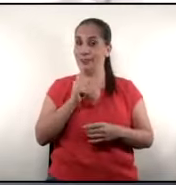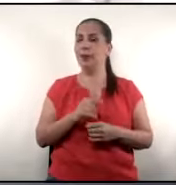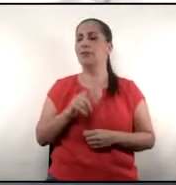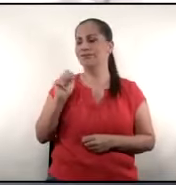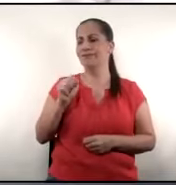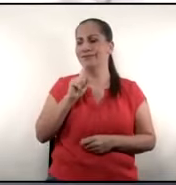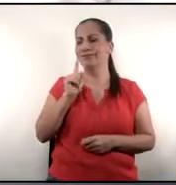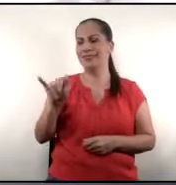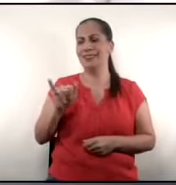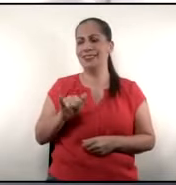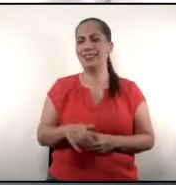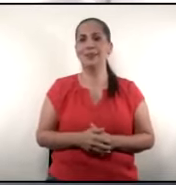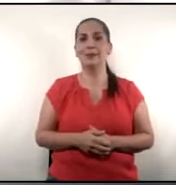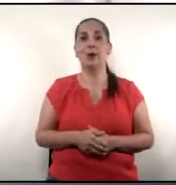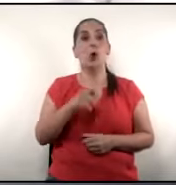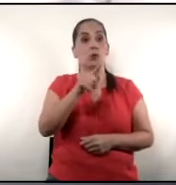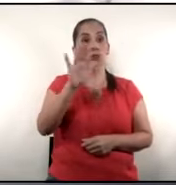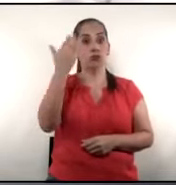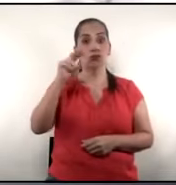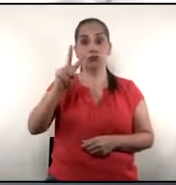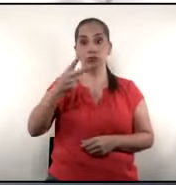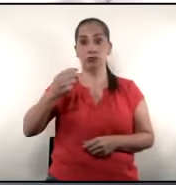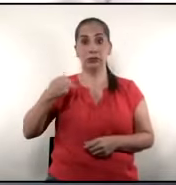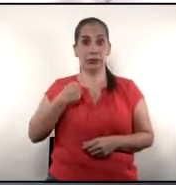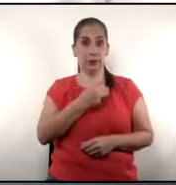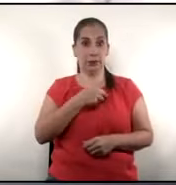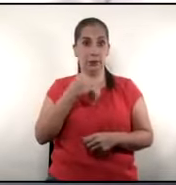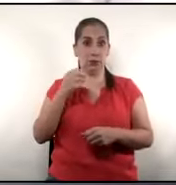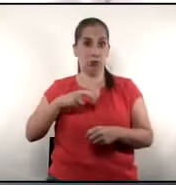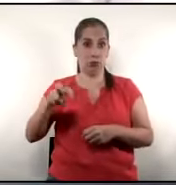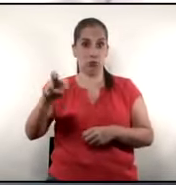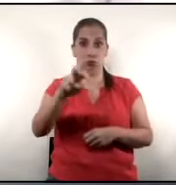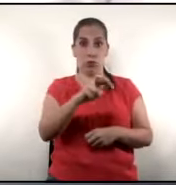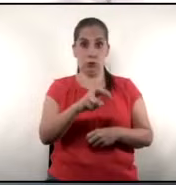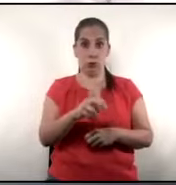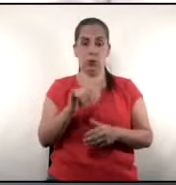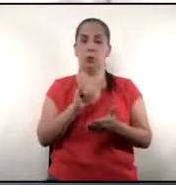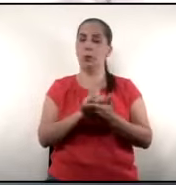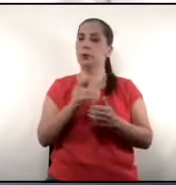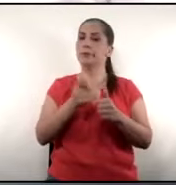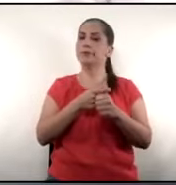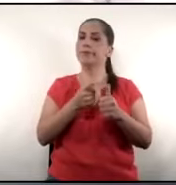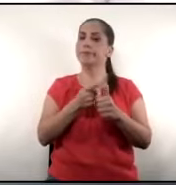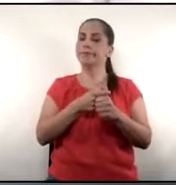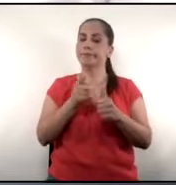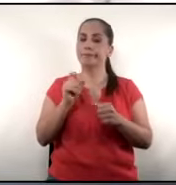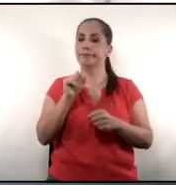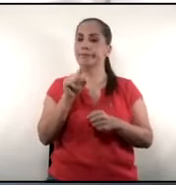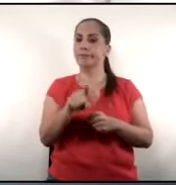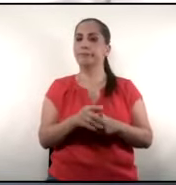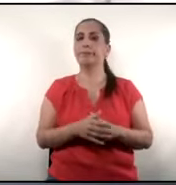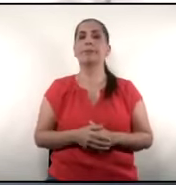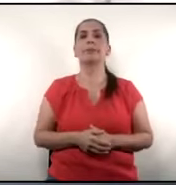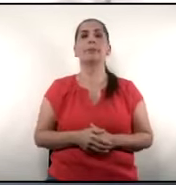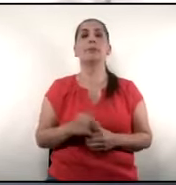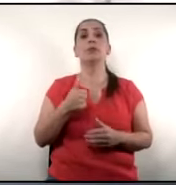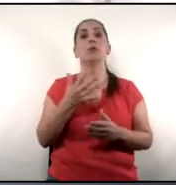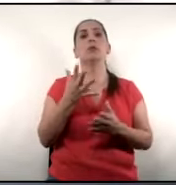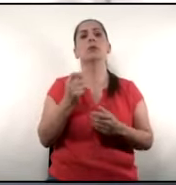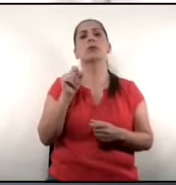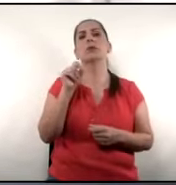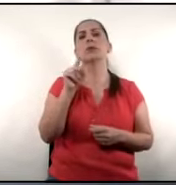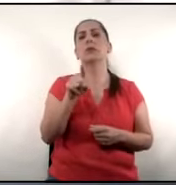ser. Usted fue viceministro de Transporte, y eso, por eso me lleva a hacerle la primera pregunta en ese camino. Quiero preguntar